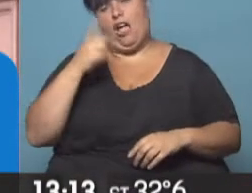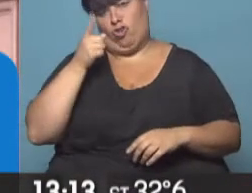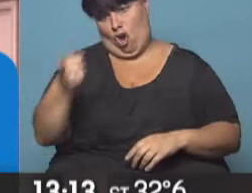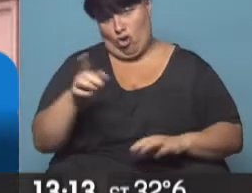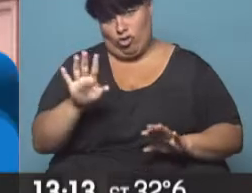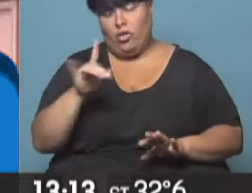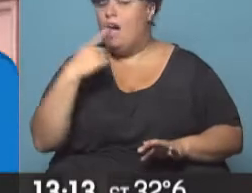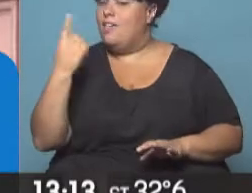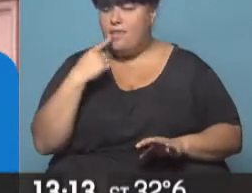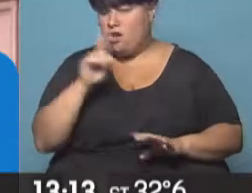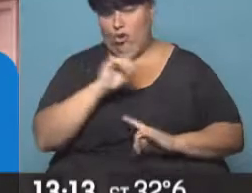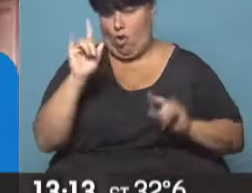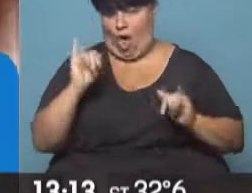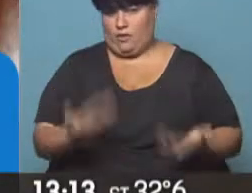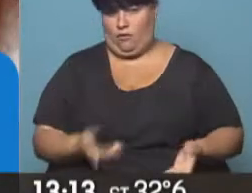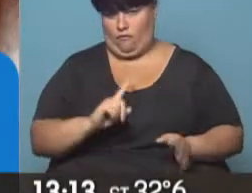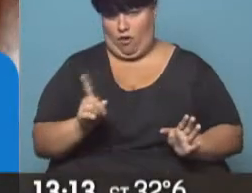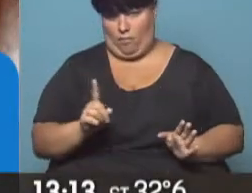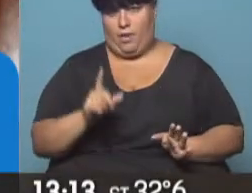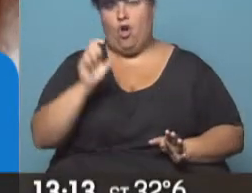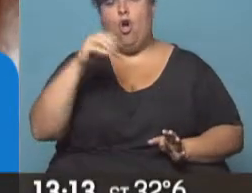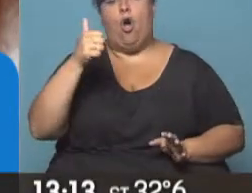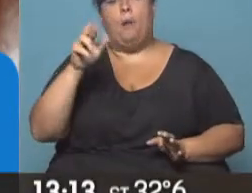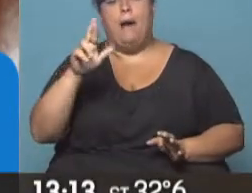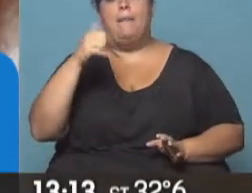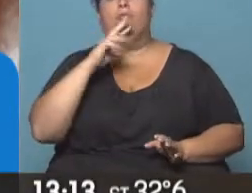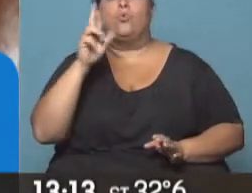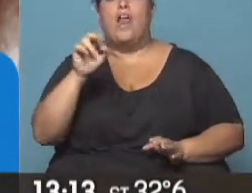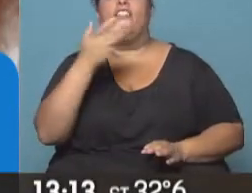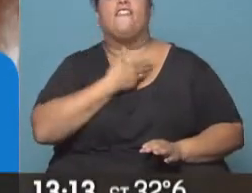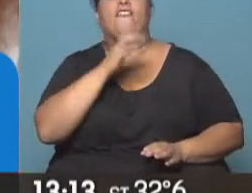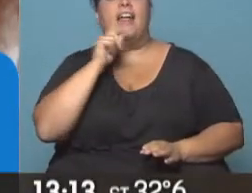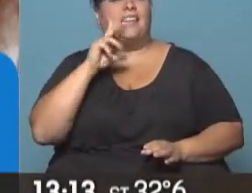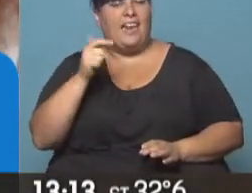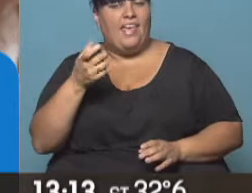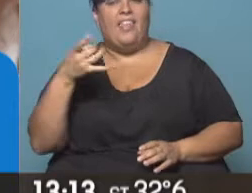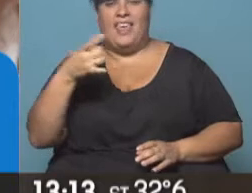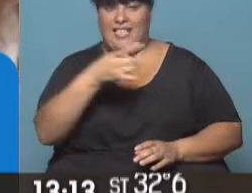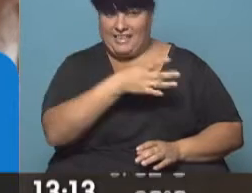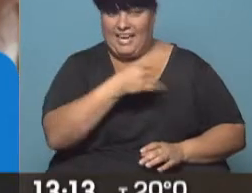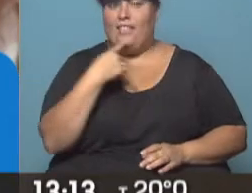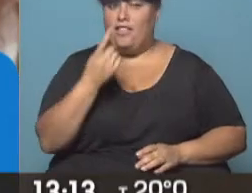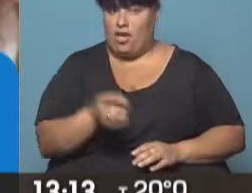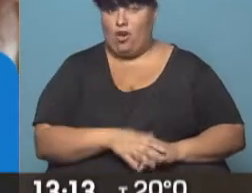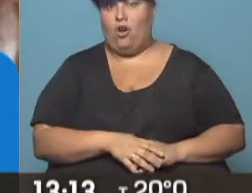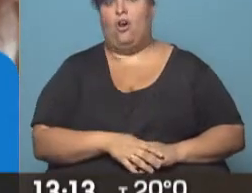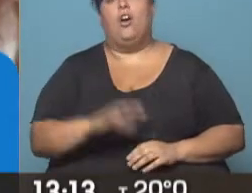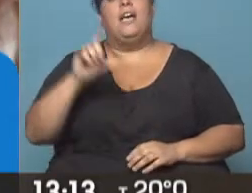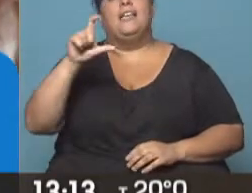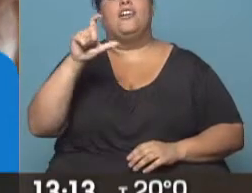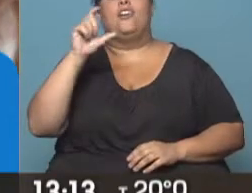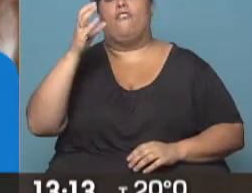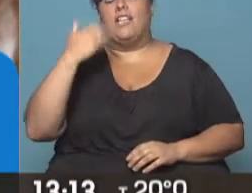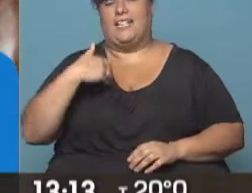según advirtieron no lo aceptarán omar maturano del gremio la fraternidad de maquinistas de trenes dijo la confederación argentina